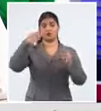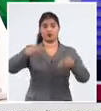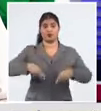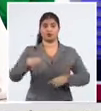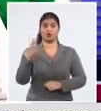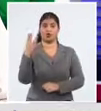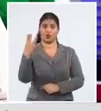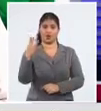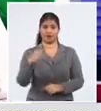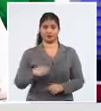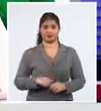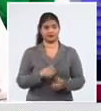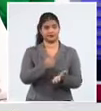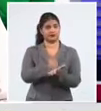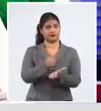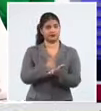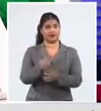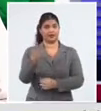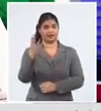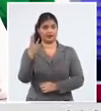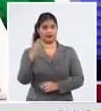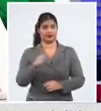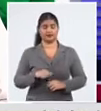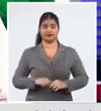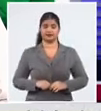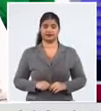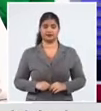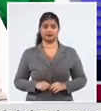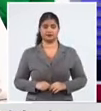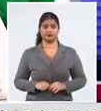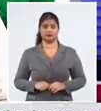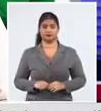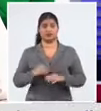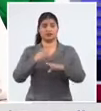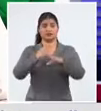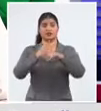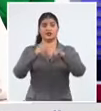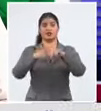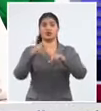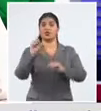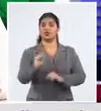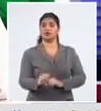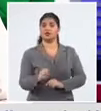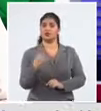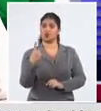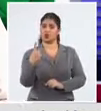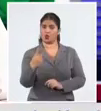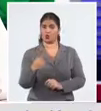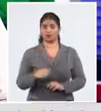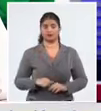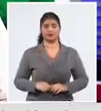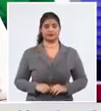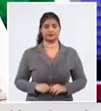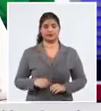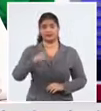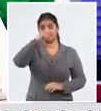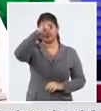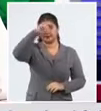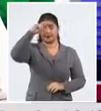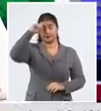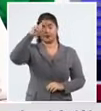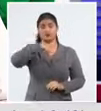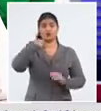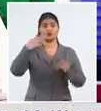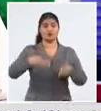Guantánamo y 1 del municipio de Santa Cruz del Sur. En Santi Espíritu fallecen 3 personas, 2